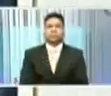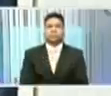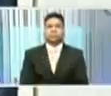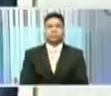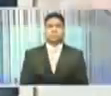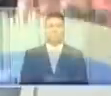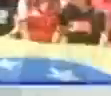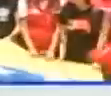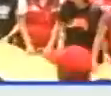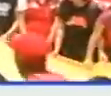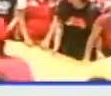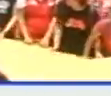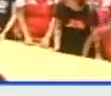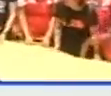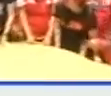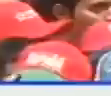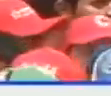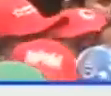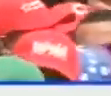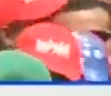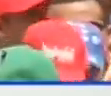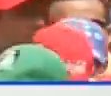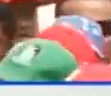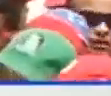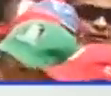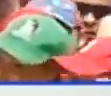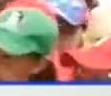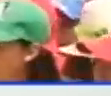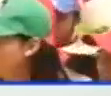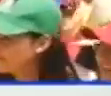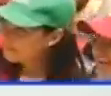de hacer una campaña contra los CLAP,